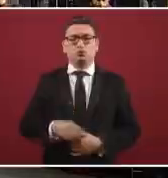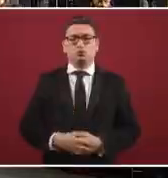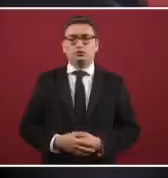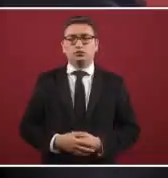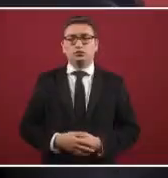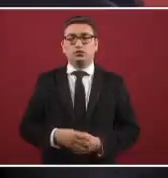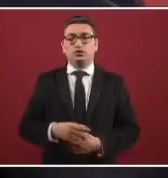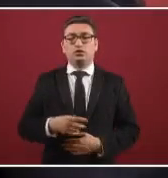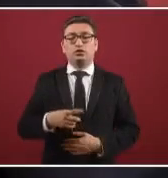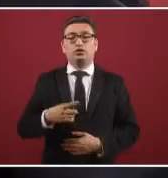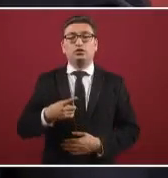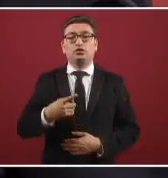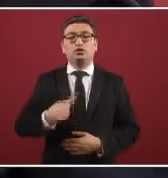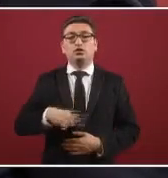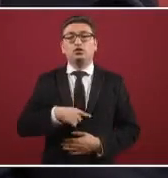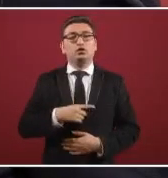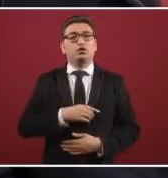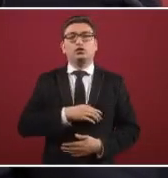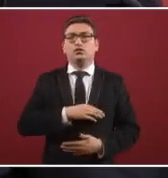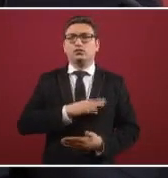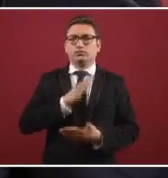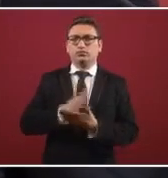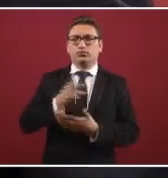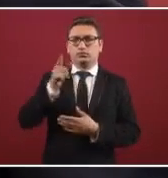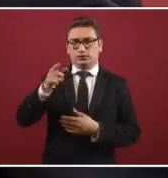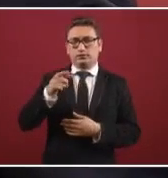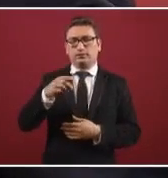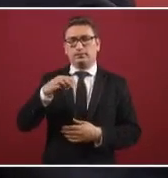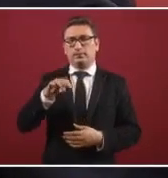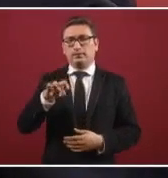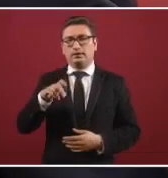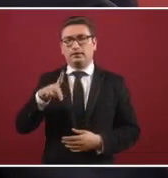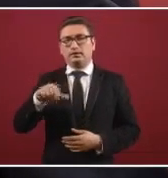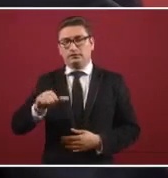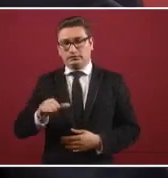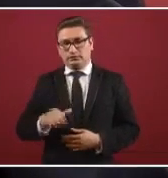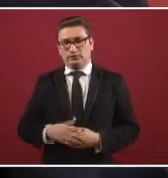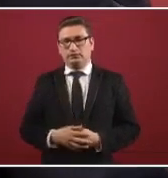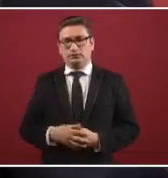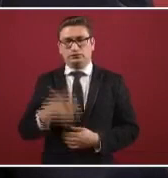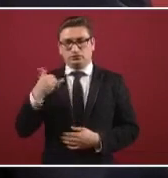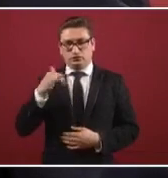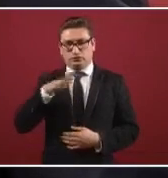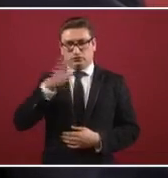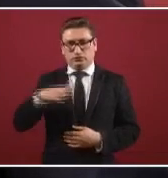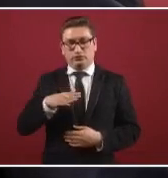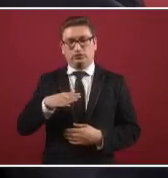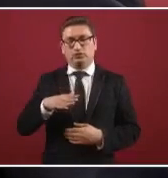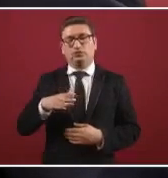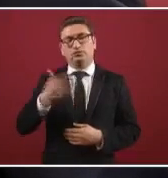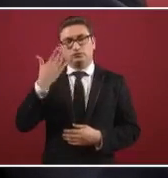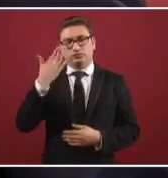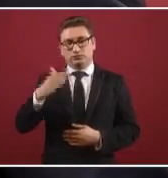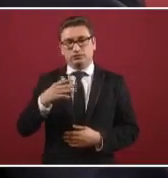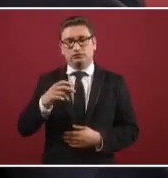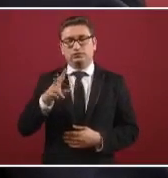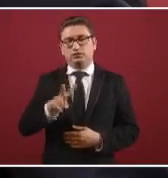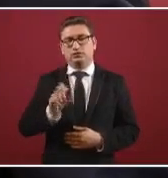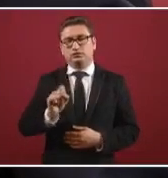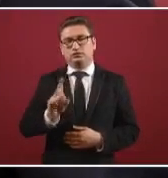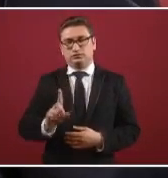Nos vamos a encontrar en Mérida. Sí, el fin de semana.